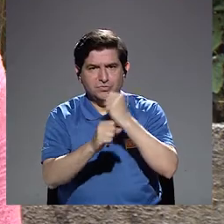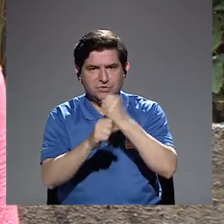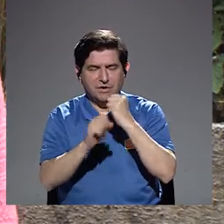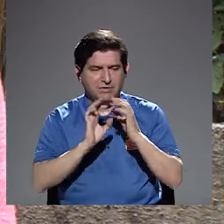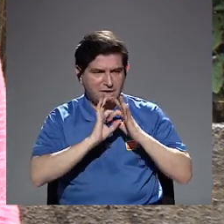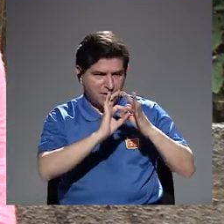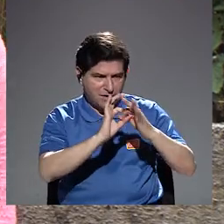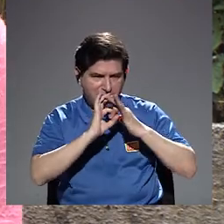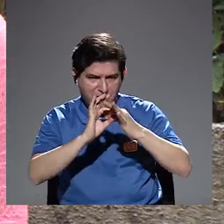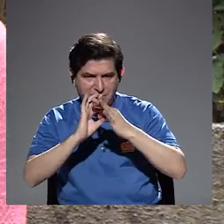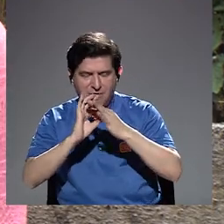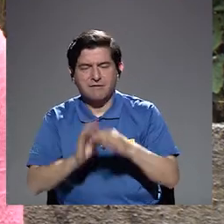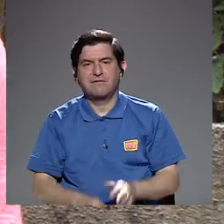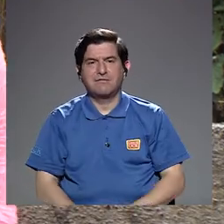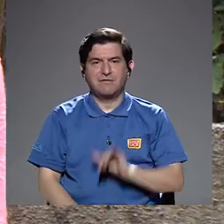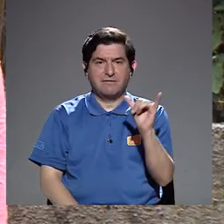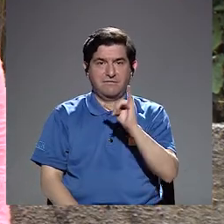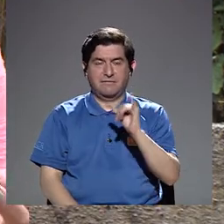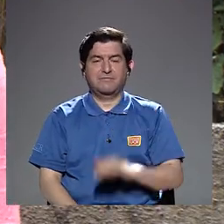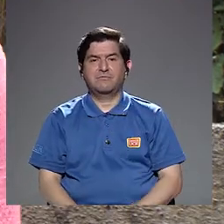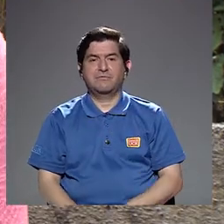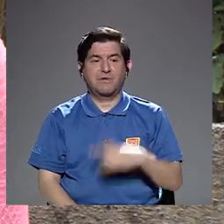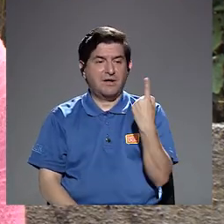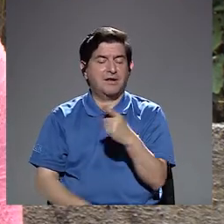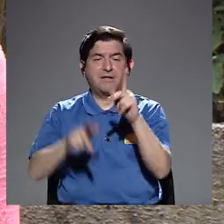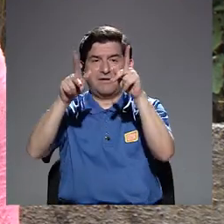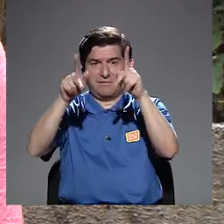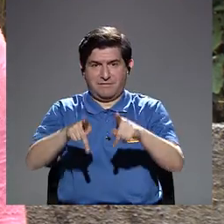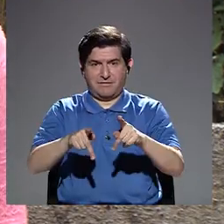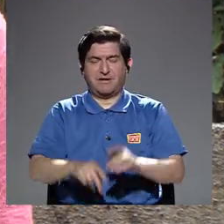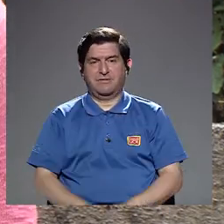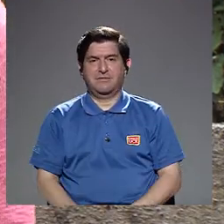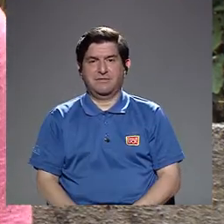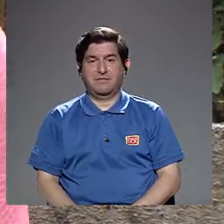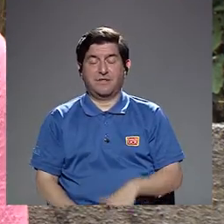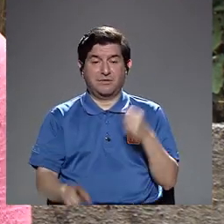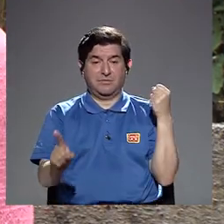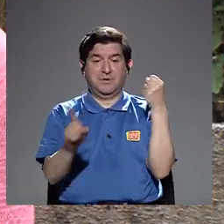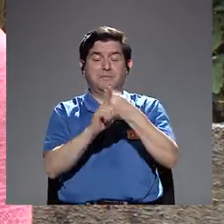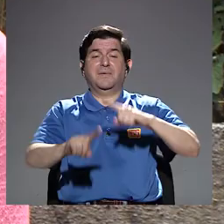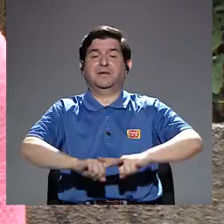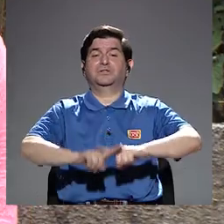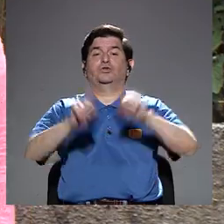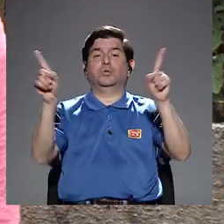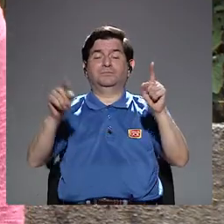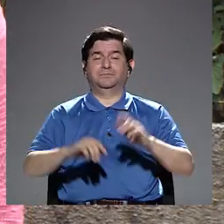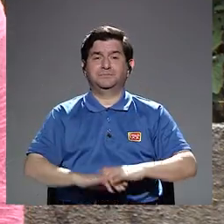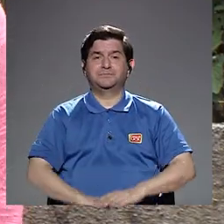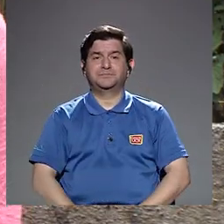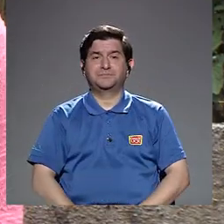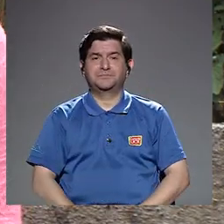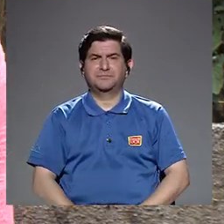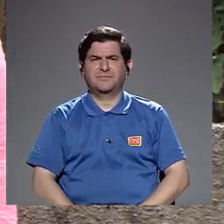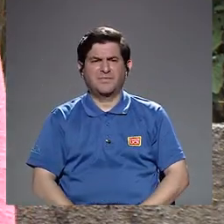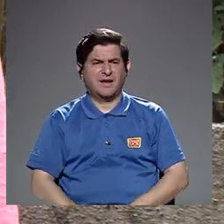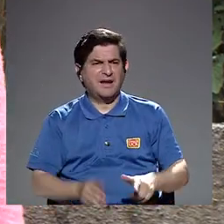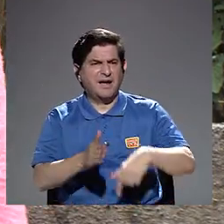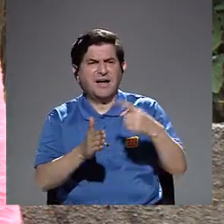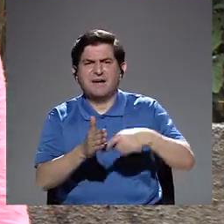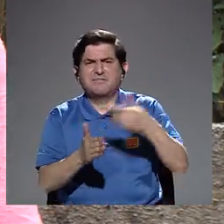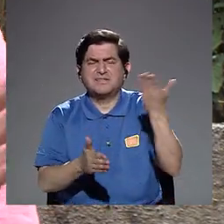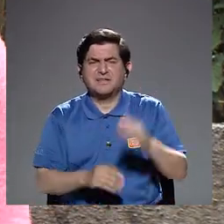en conjunto, y que incluso a nivel de cada persona te impacta de forma diferente, porque que llegan a